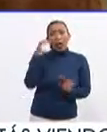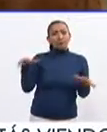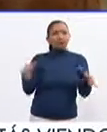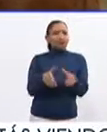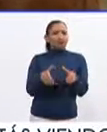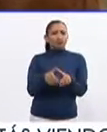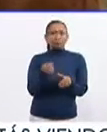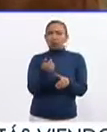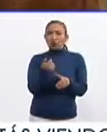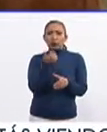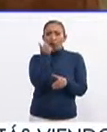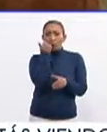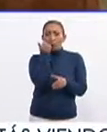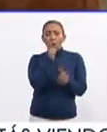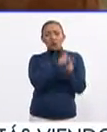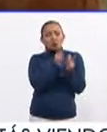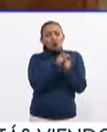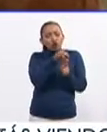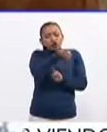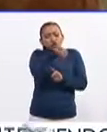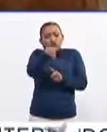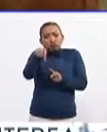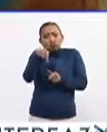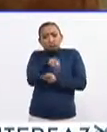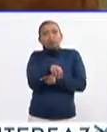pequeña, que trabaja con grupos